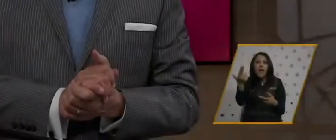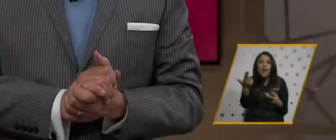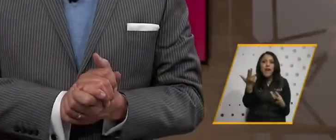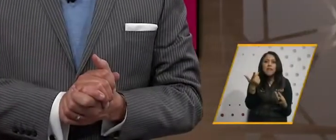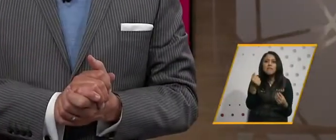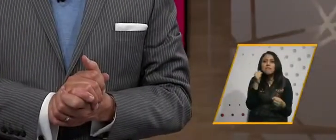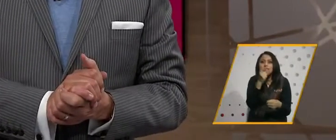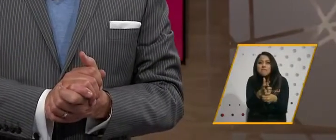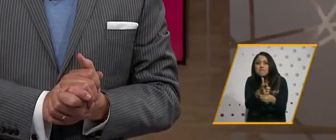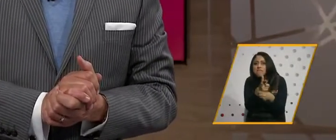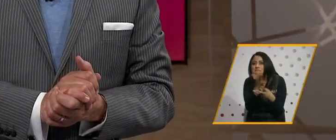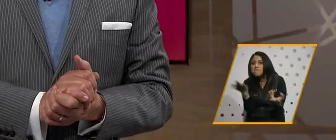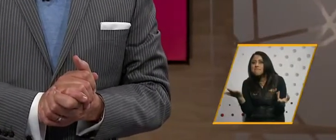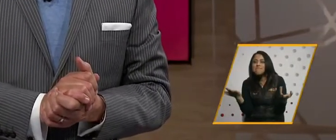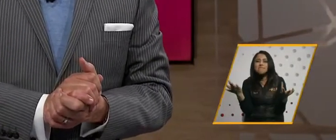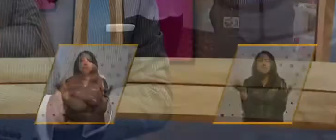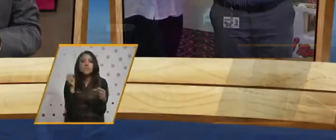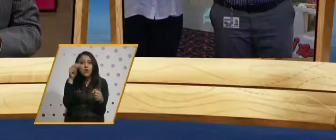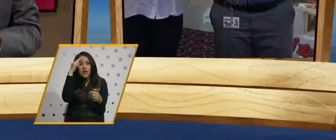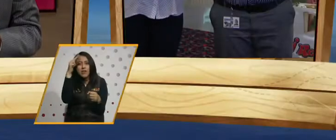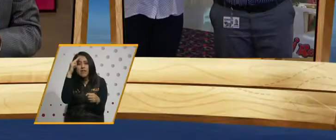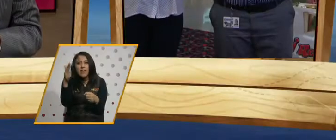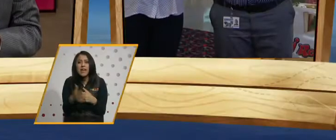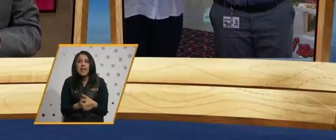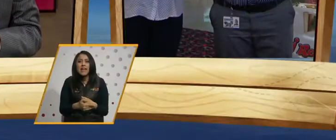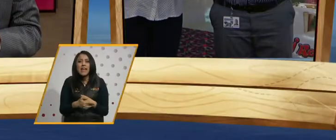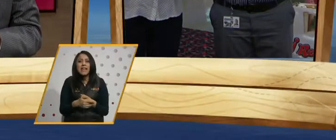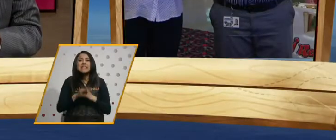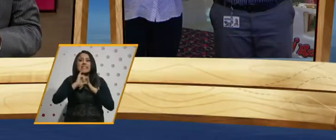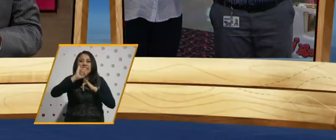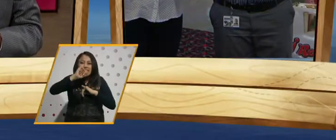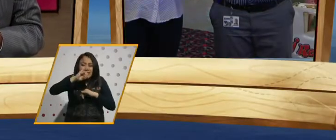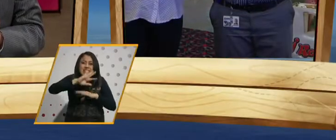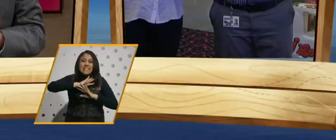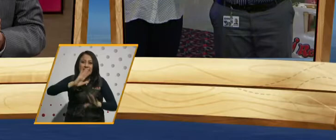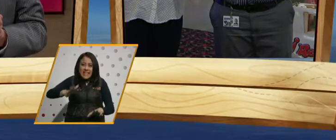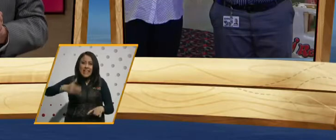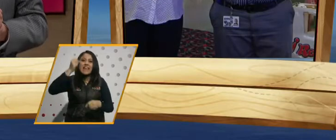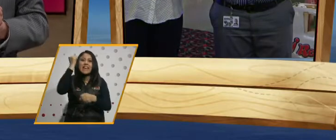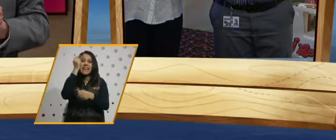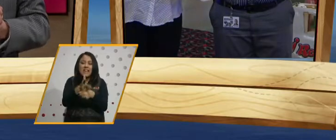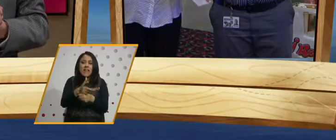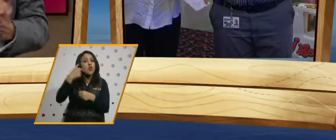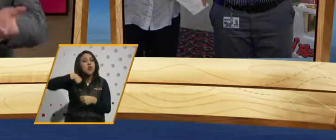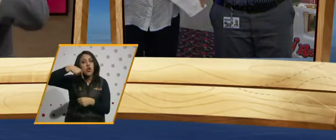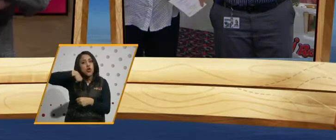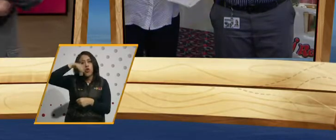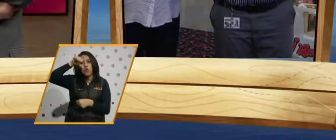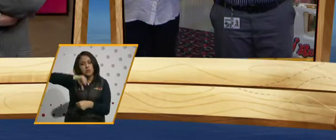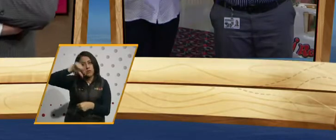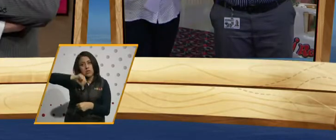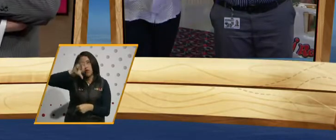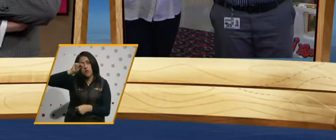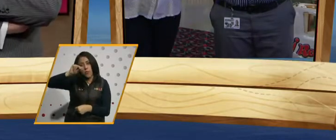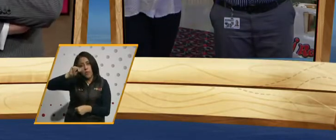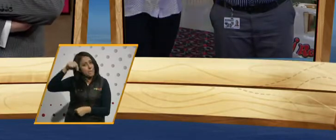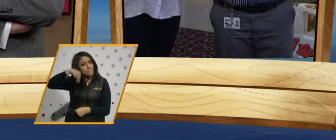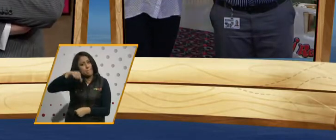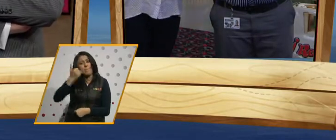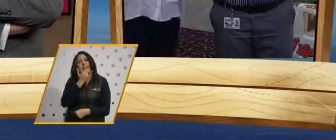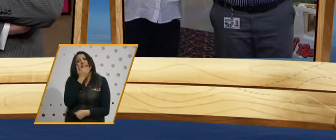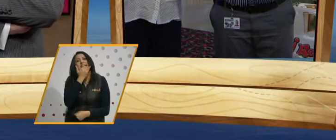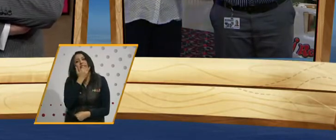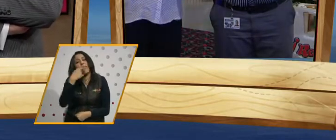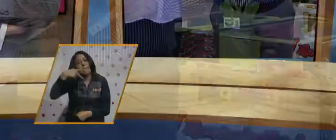Hola, hola. Hola, hola. Así es, señor Garralda, yo no estoy por allá, no, hombre, pero porque me encuentro haciendo